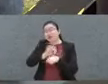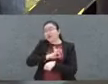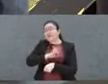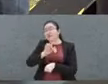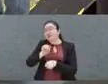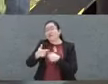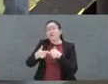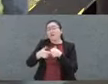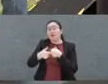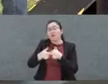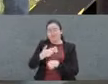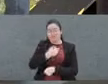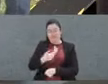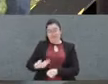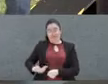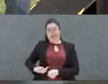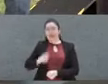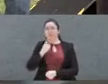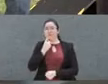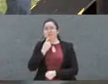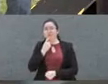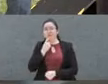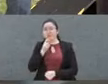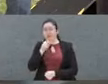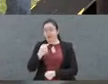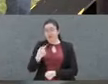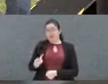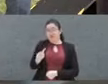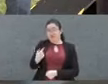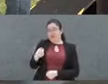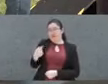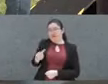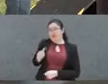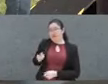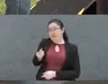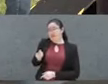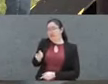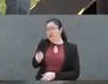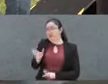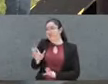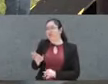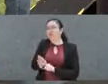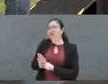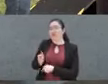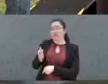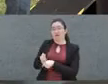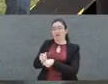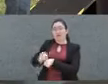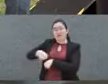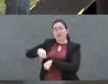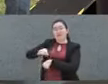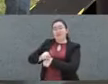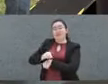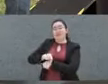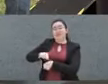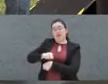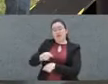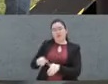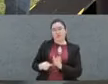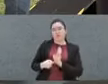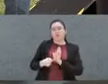el presidente López Obrador, a pregunta de su servidor, ofreció de que si el dictamen que esta semana se va a dar a conocer lo pone